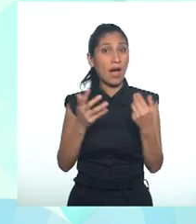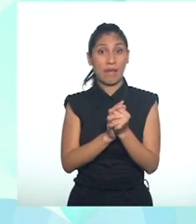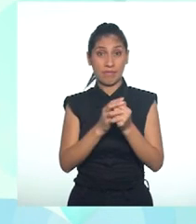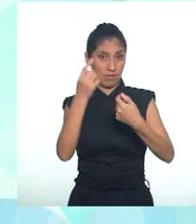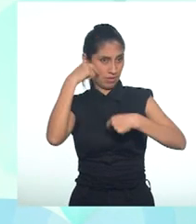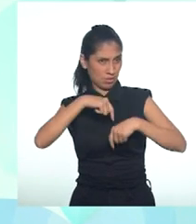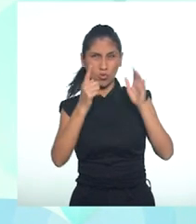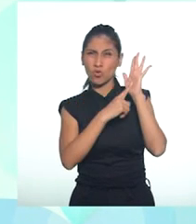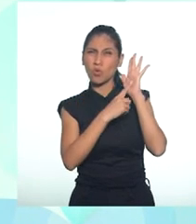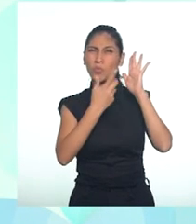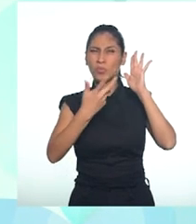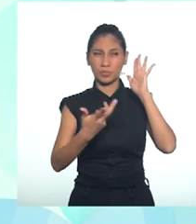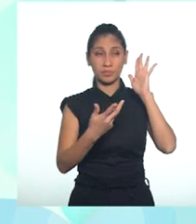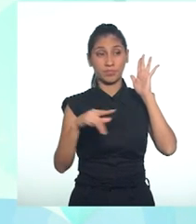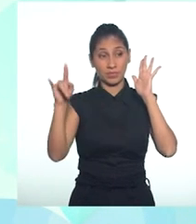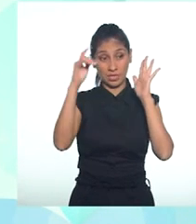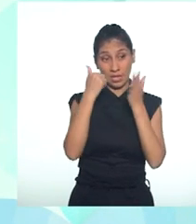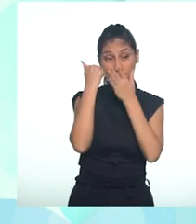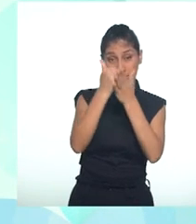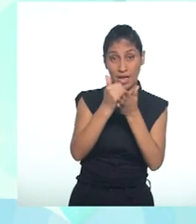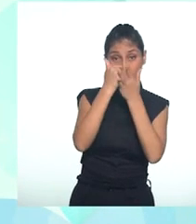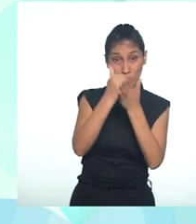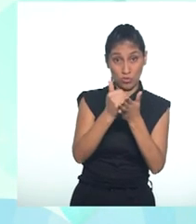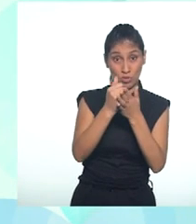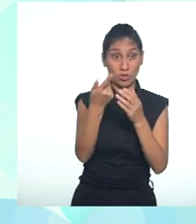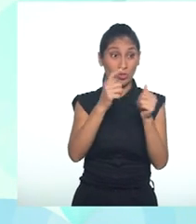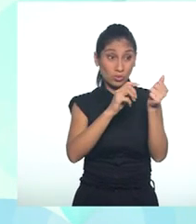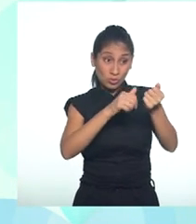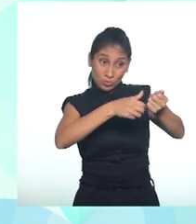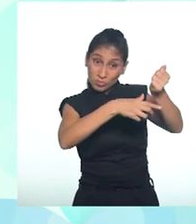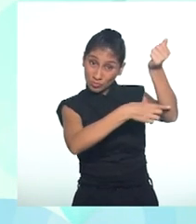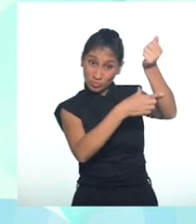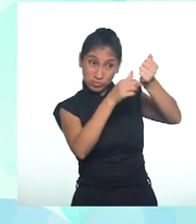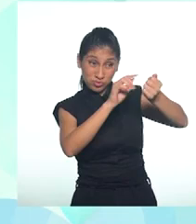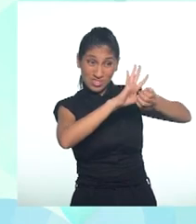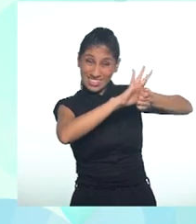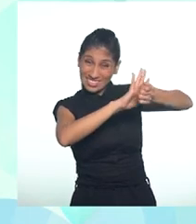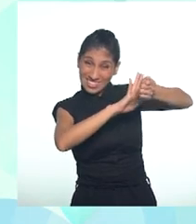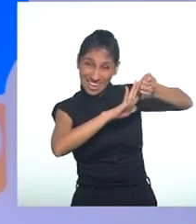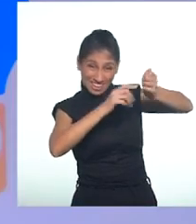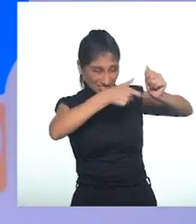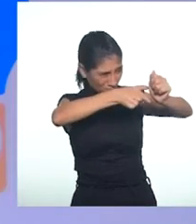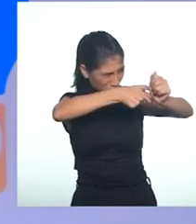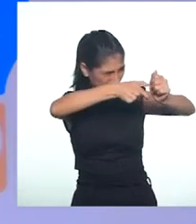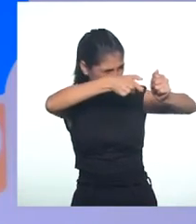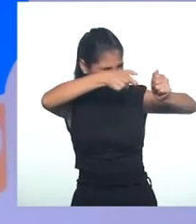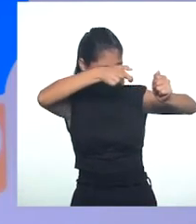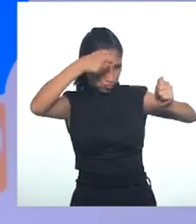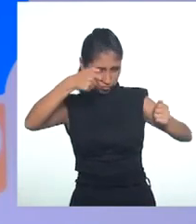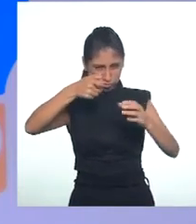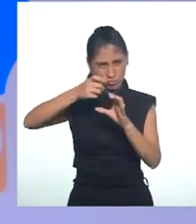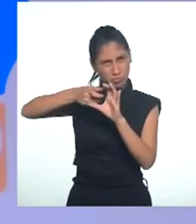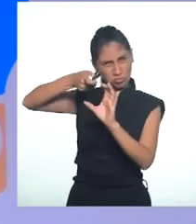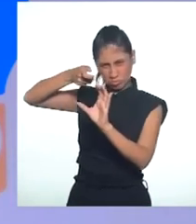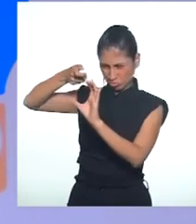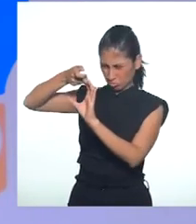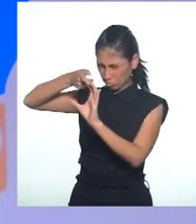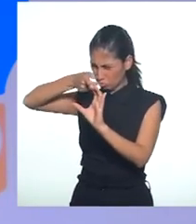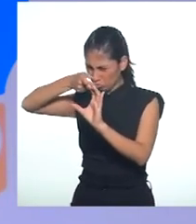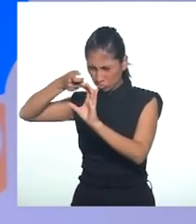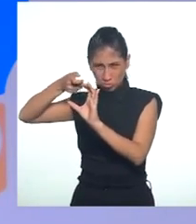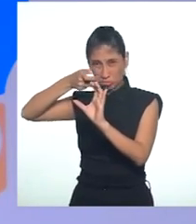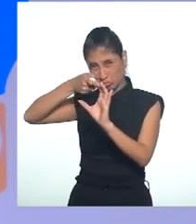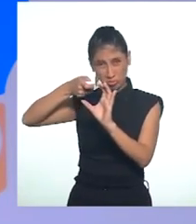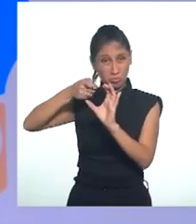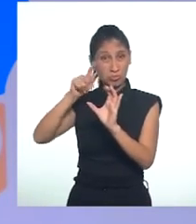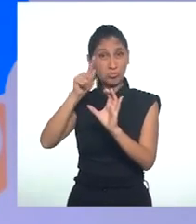presencia del virus y es muy útil durante la segunda y tercera semana de la enfermedad. La ventaja de esta prueba es que se realiza